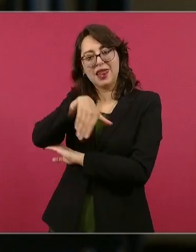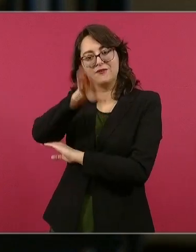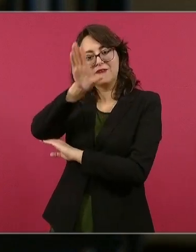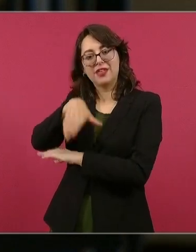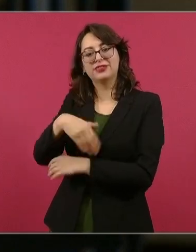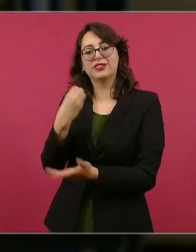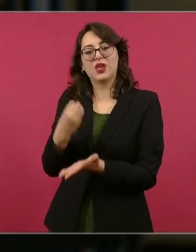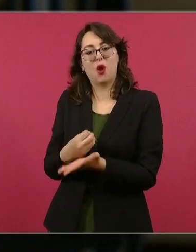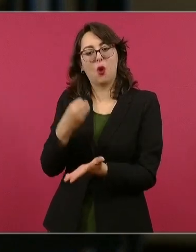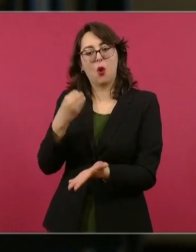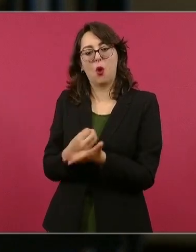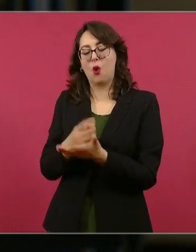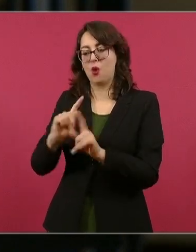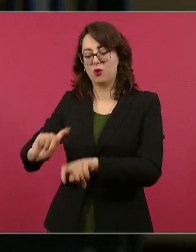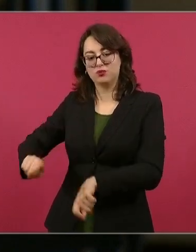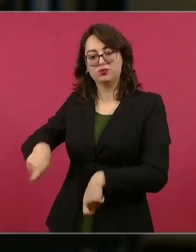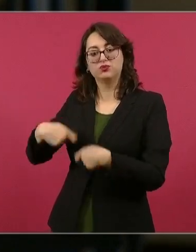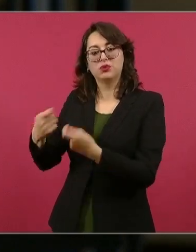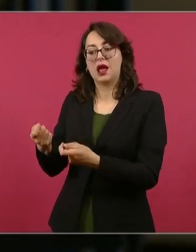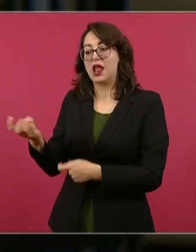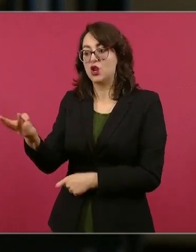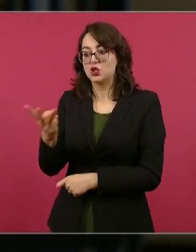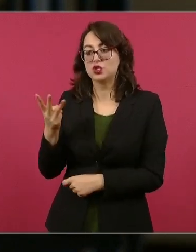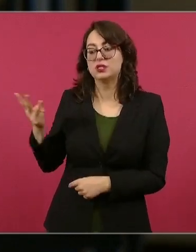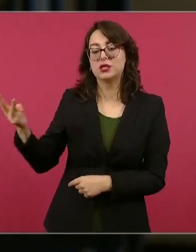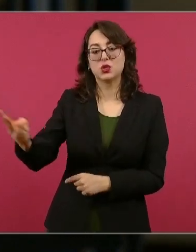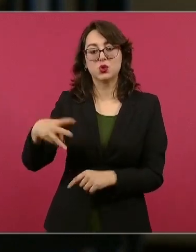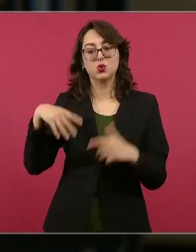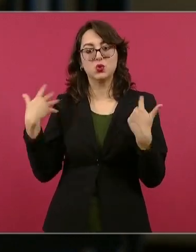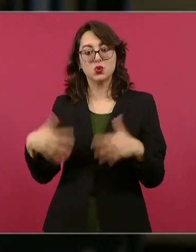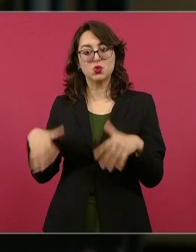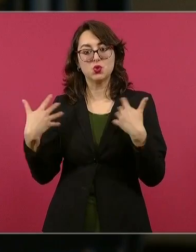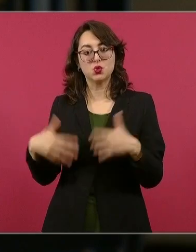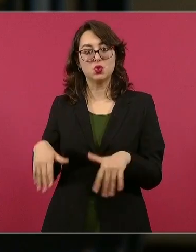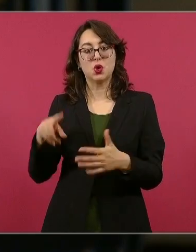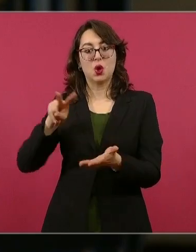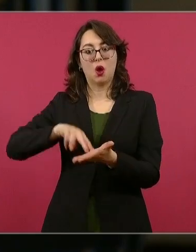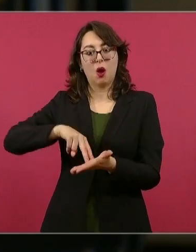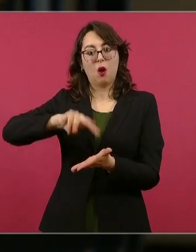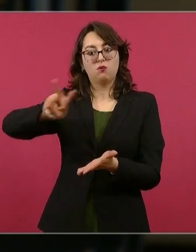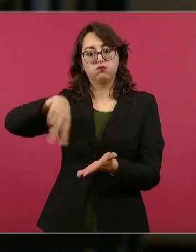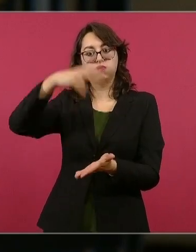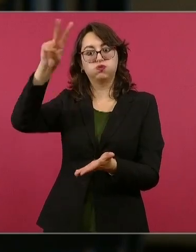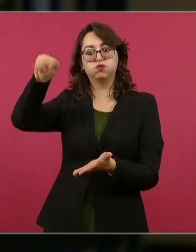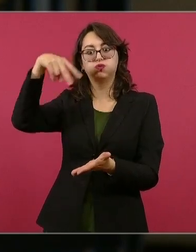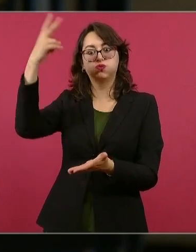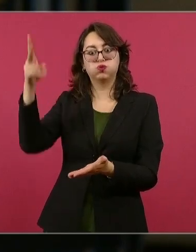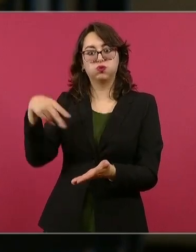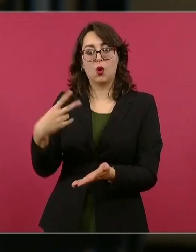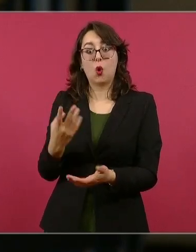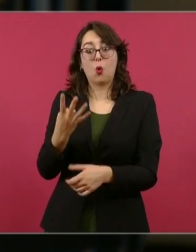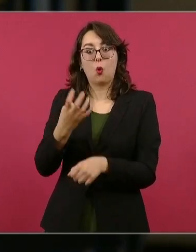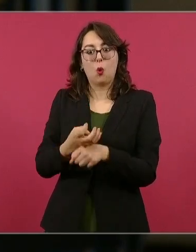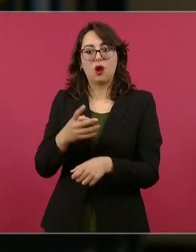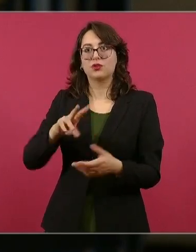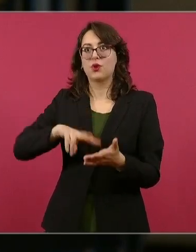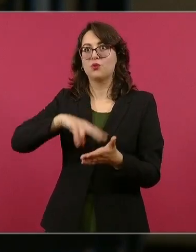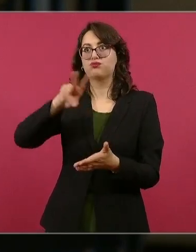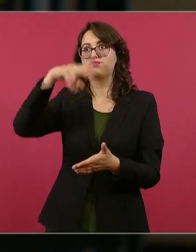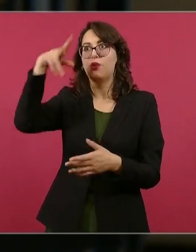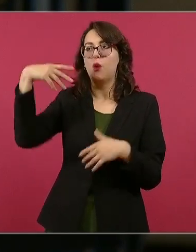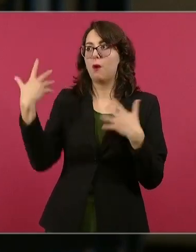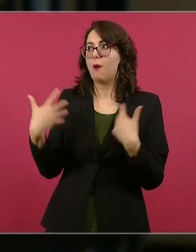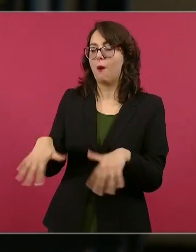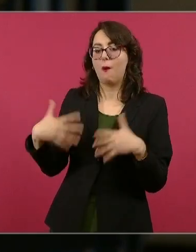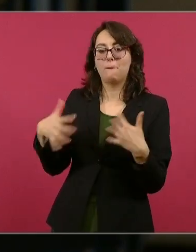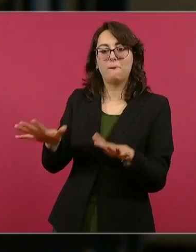ser los primeros acróbatas en realizar un cuarto salto mortal en el aire. Preguntarle, señor